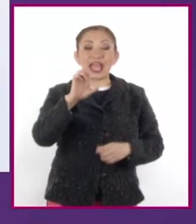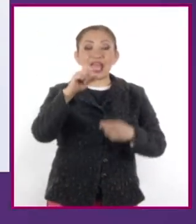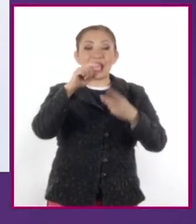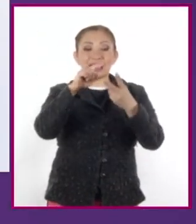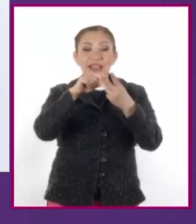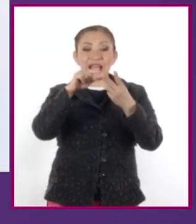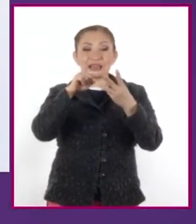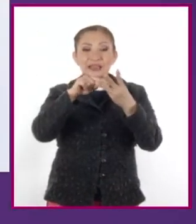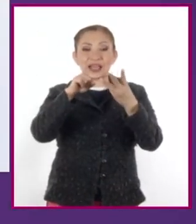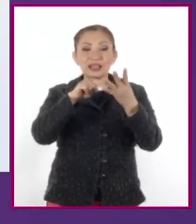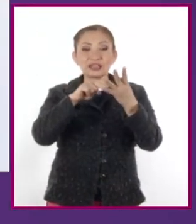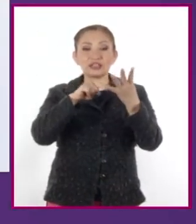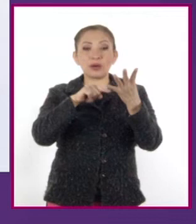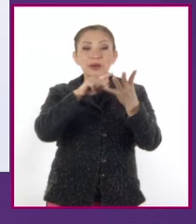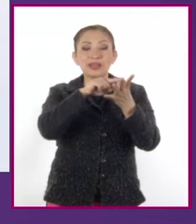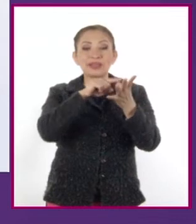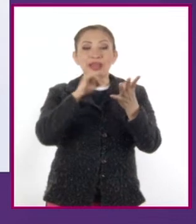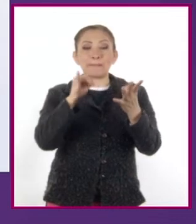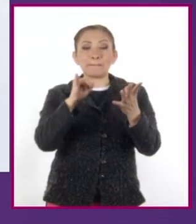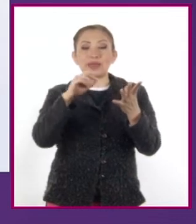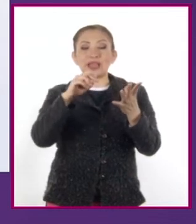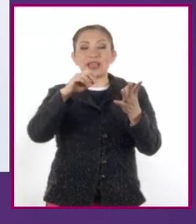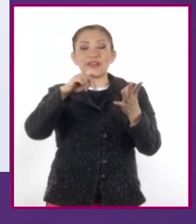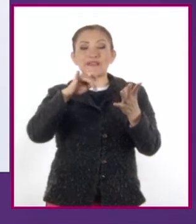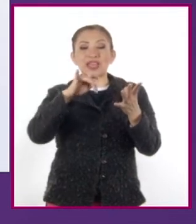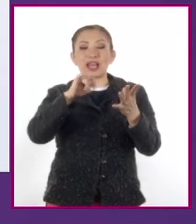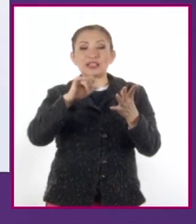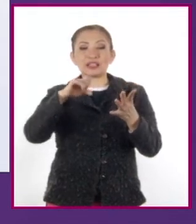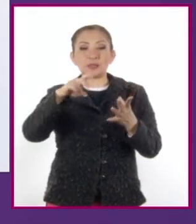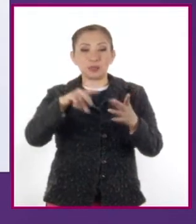Detente, sombra de mi bien esquivo.